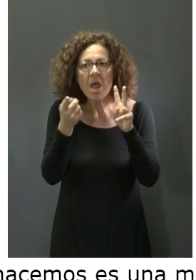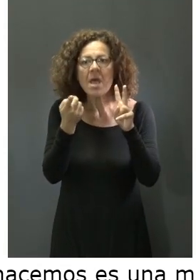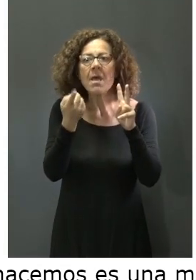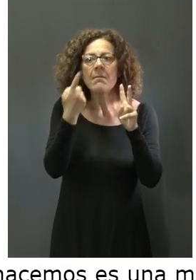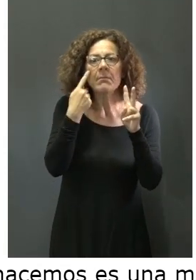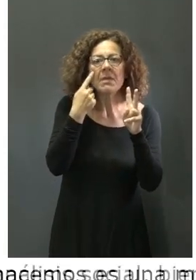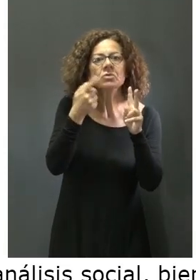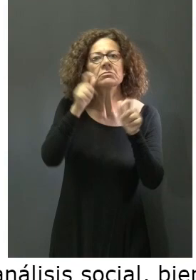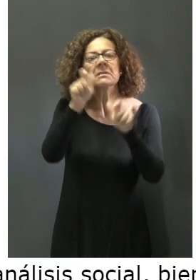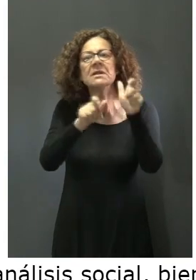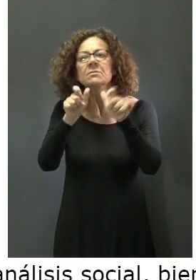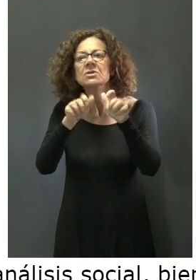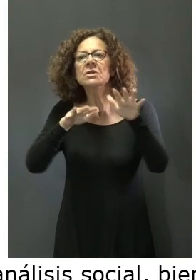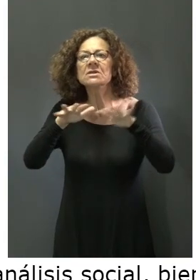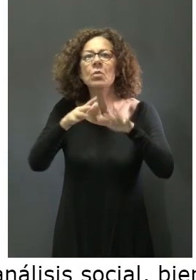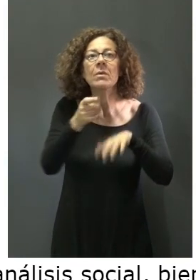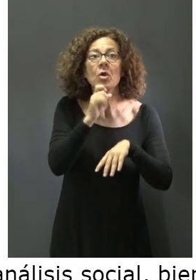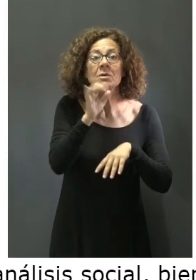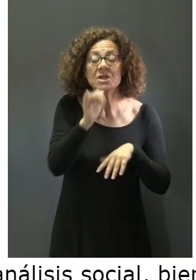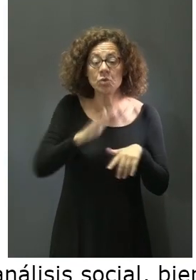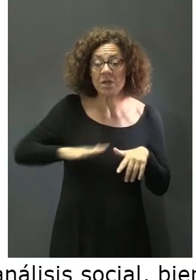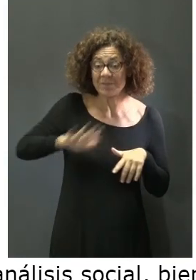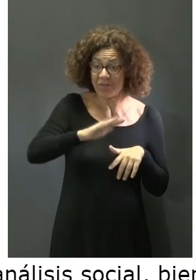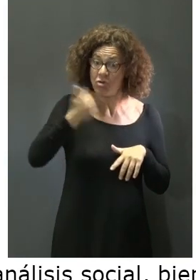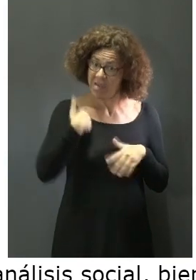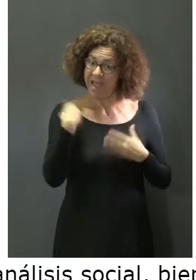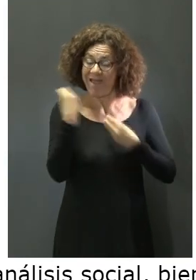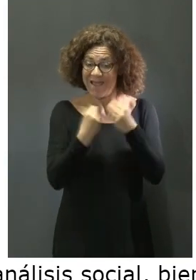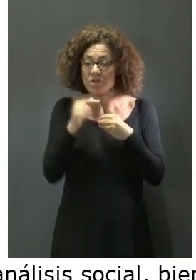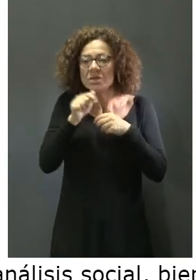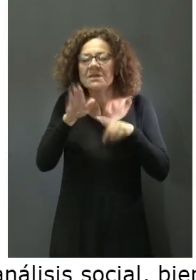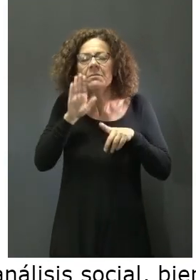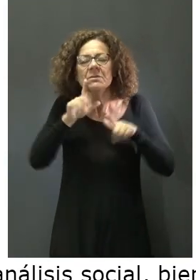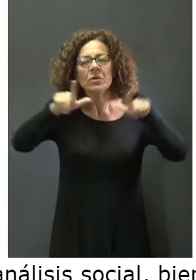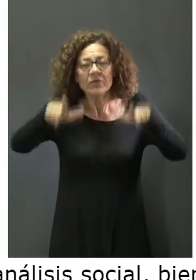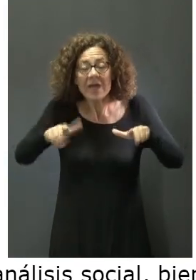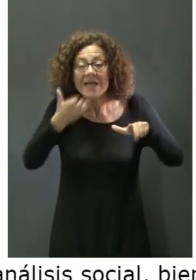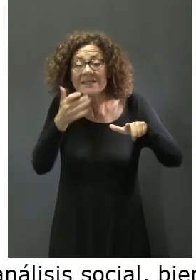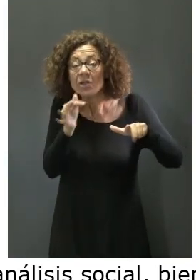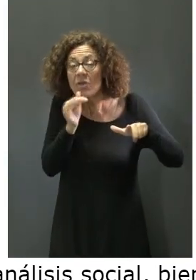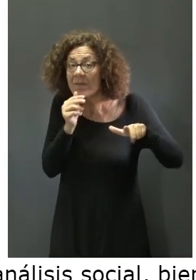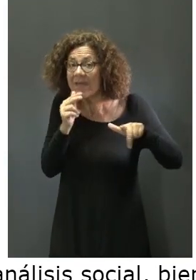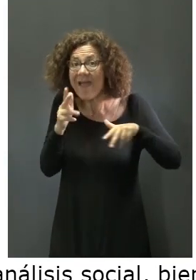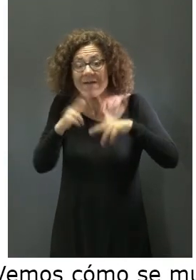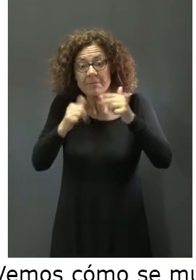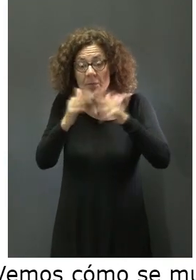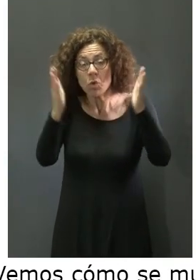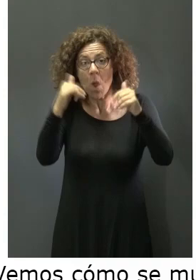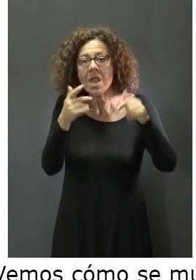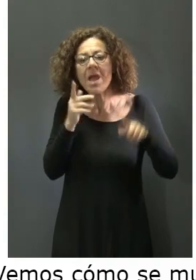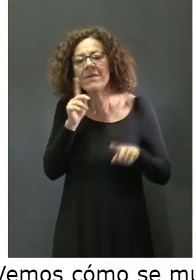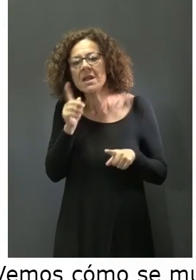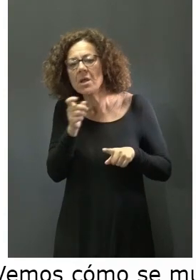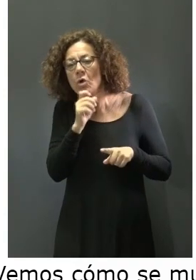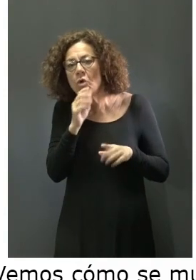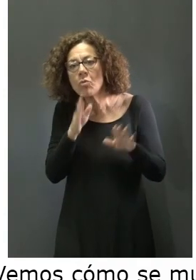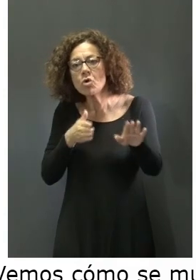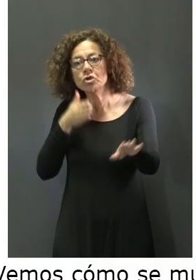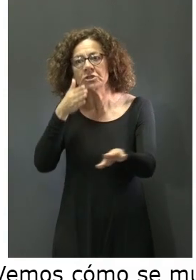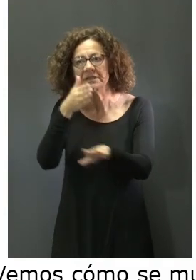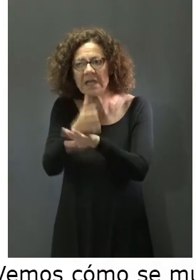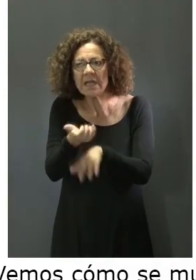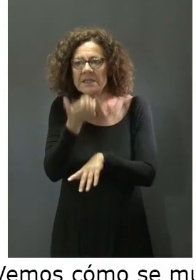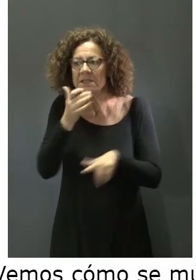las personas, si es un espacio ya construido, pues en ese mismo espacio, si no está construido, pues cómo se mueven alrededor, cómo llegan hacia